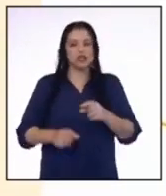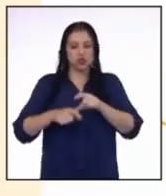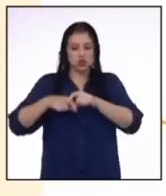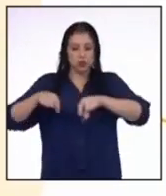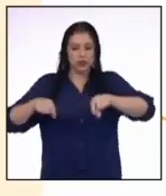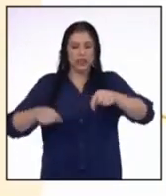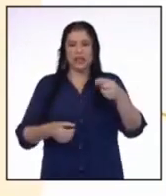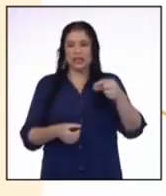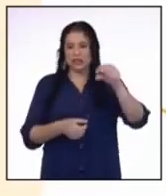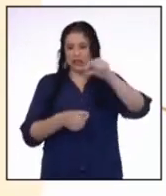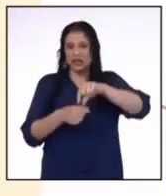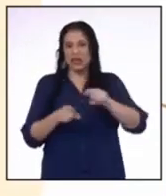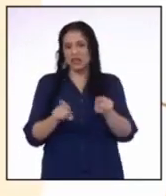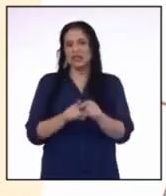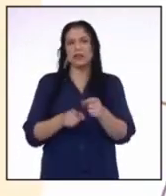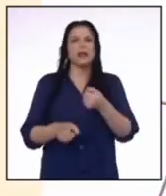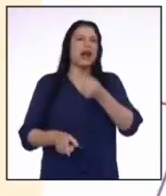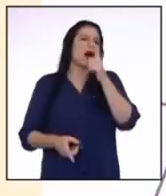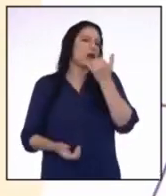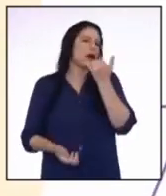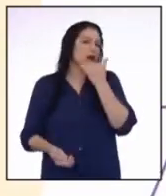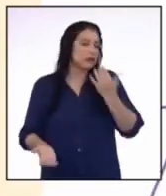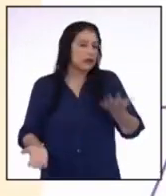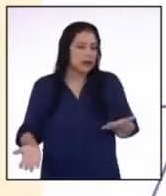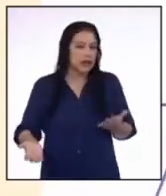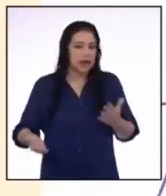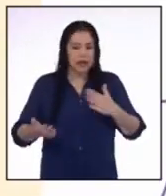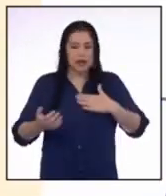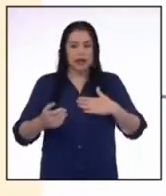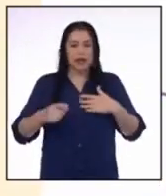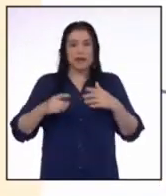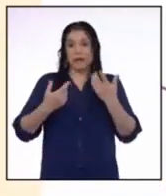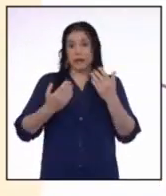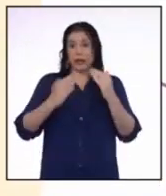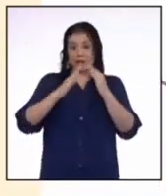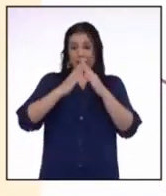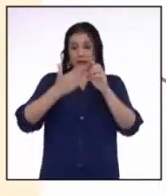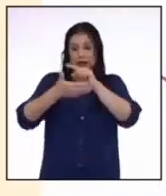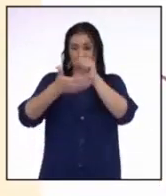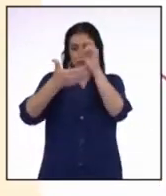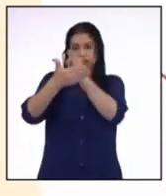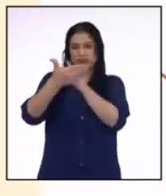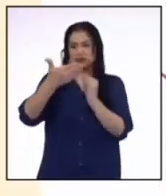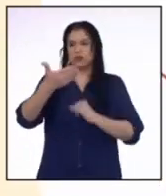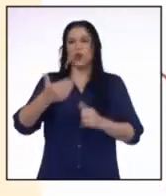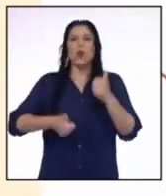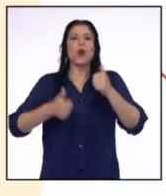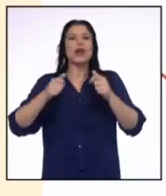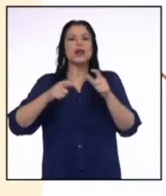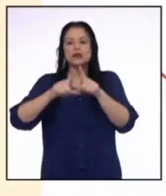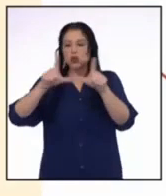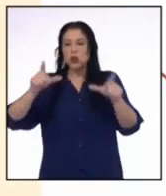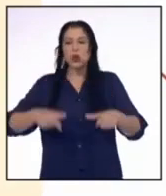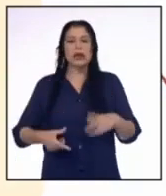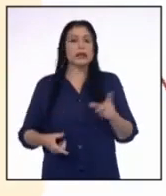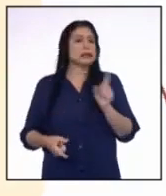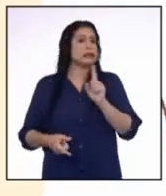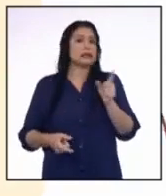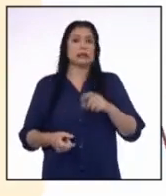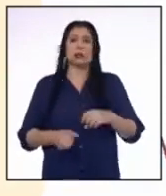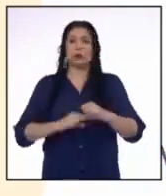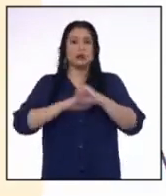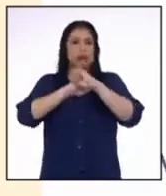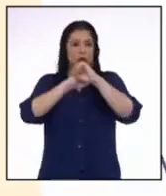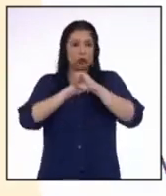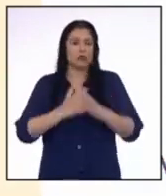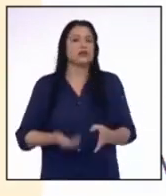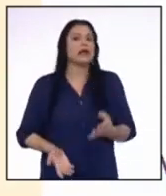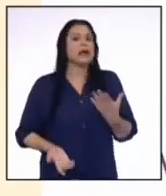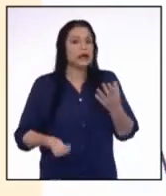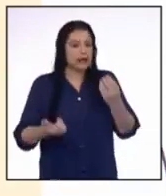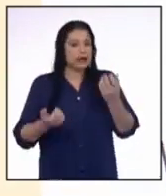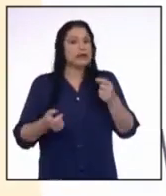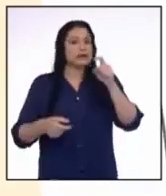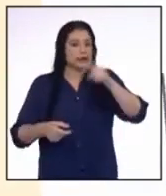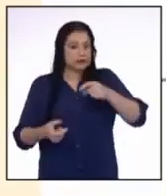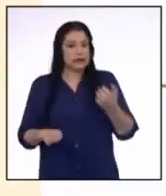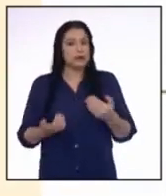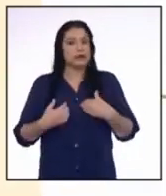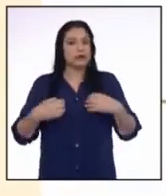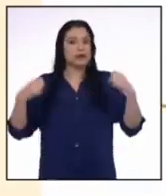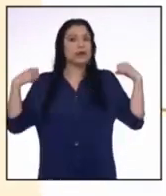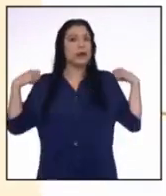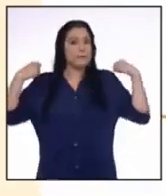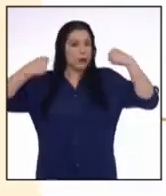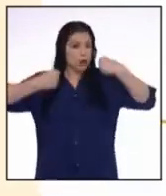agua. Hacer un croquis de mi casa para identificar las zonas inseguras. Debemos tener la mochila de